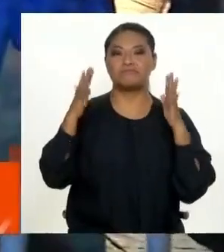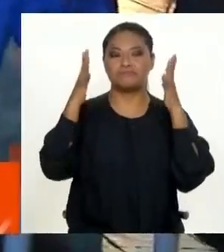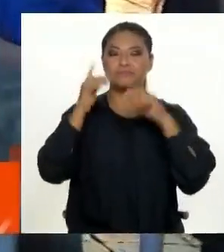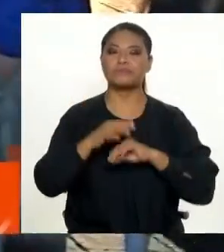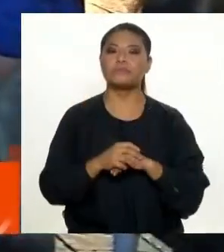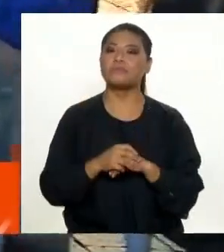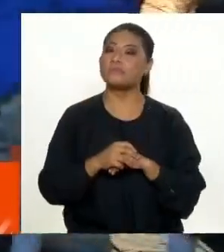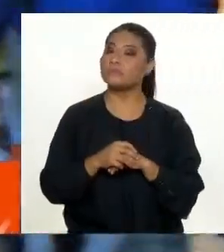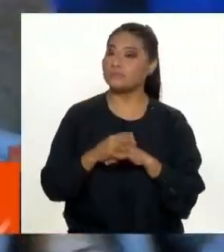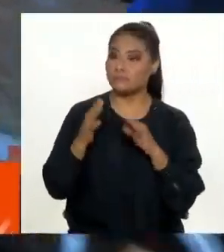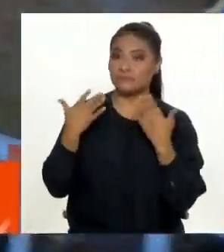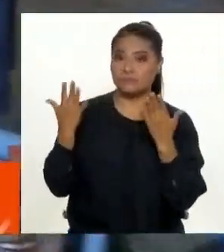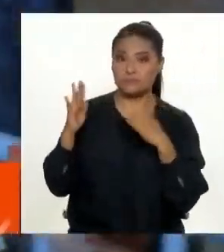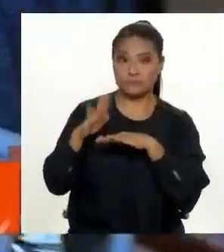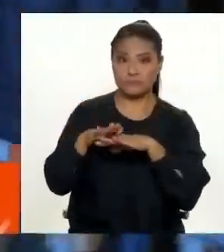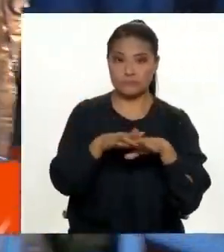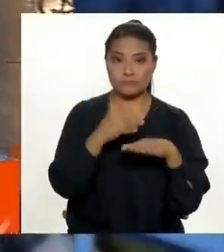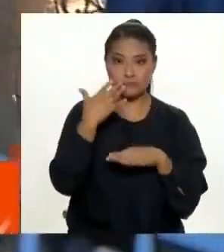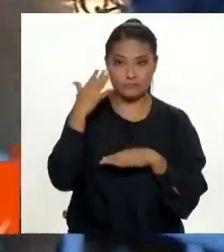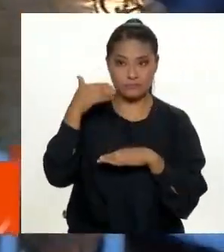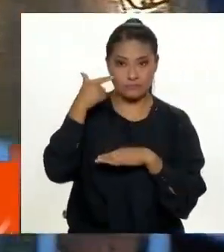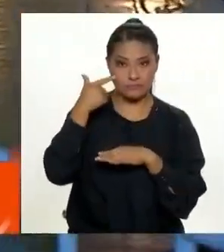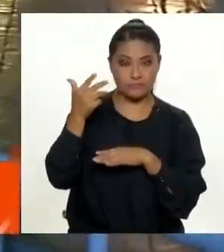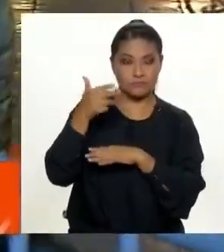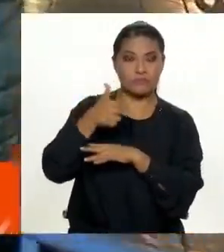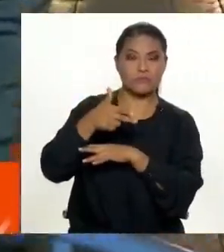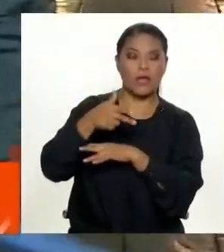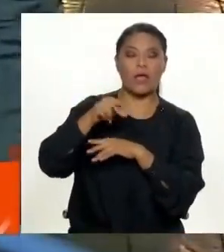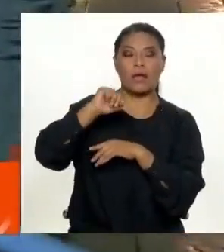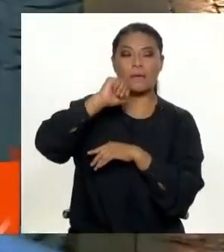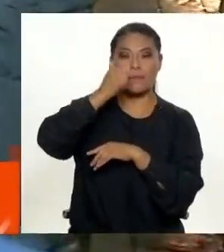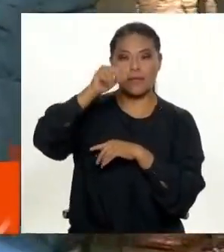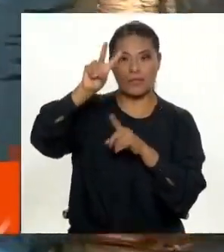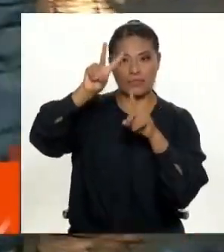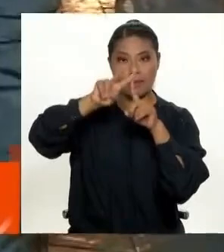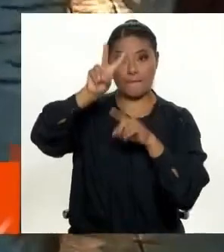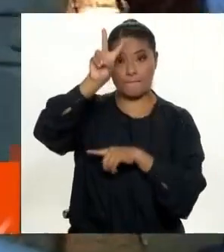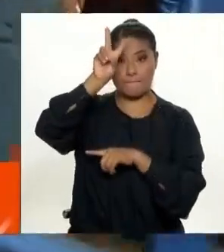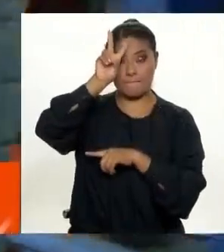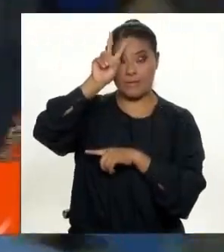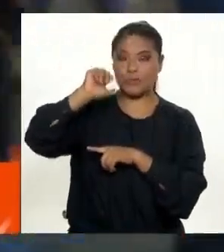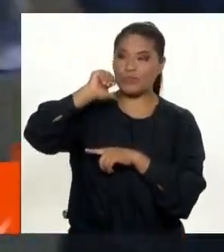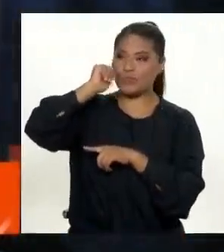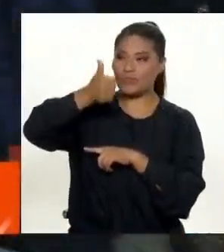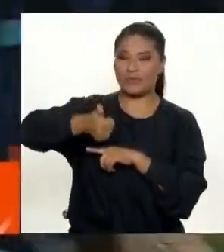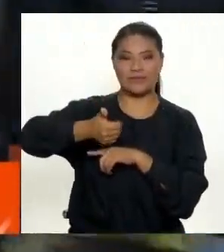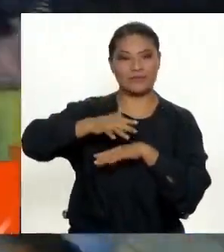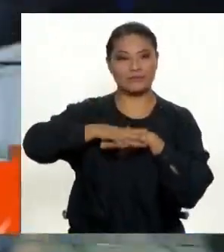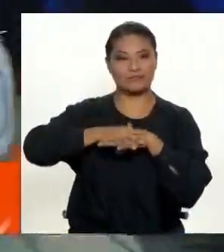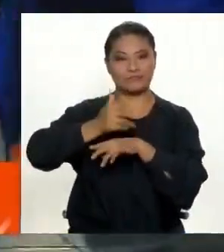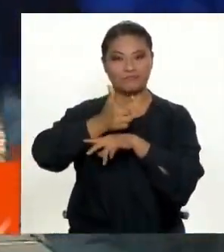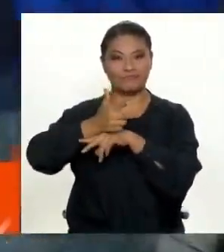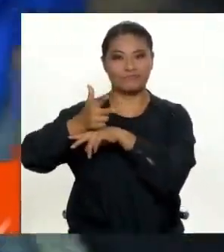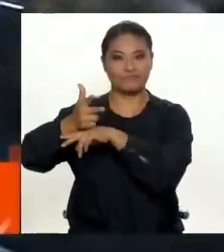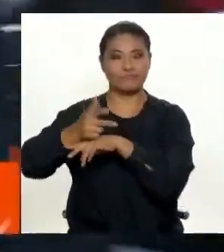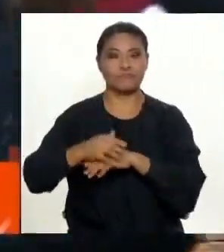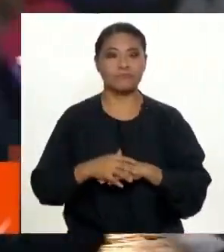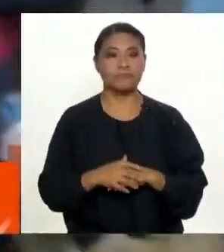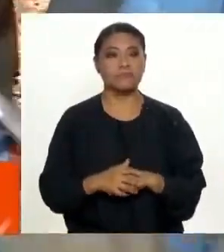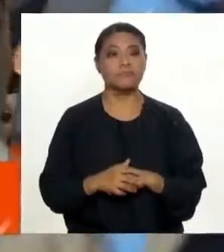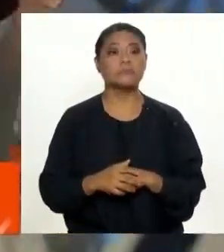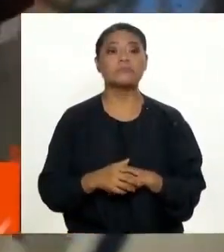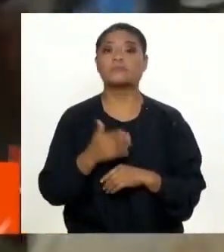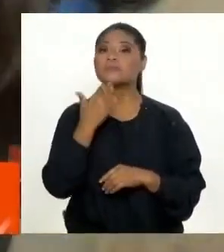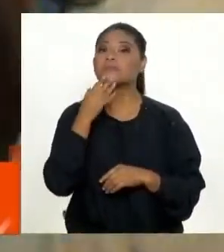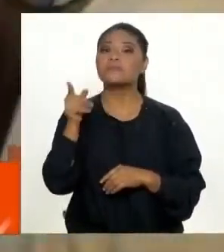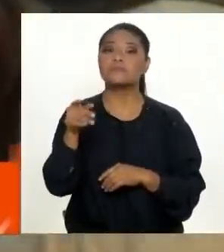vamos a poderla ver a través de la señal de TV Perú. ¿Qué tal? ¿Cómo estás? Buenas noches. Buenas noches. ¿Quién ha venido? Con mi